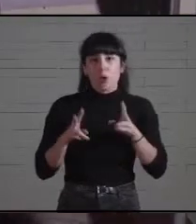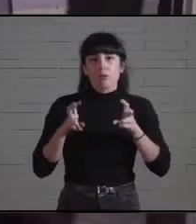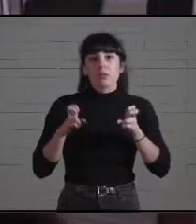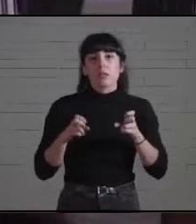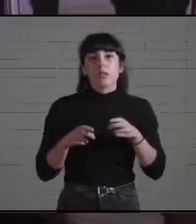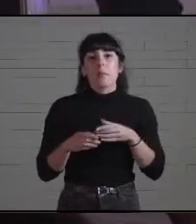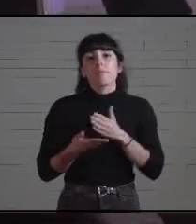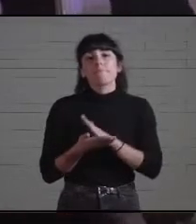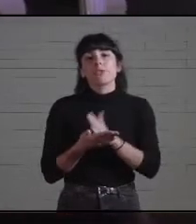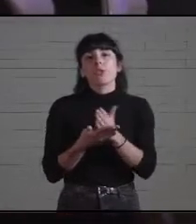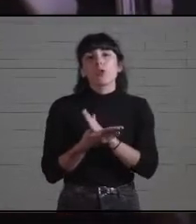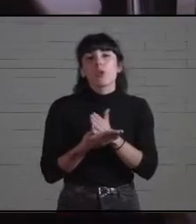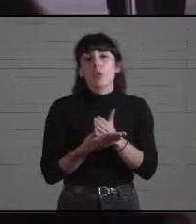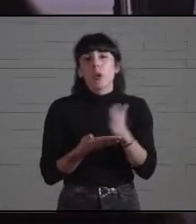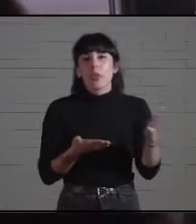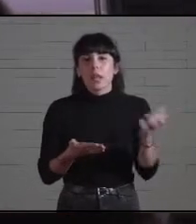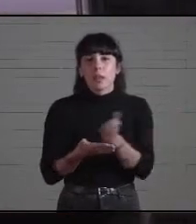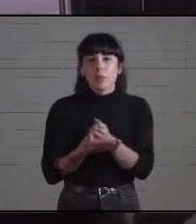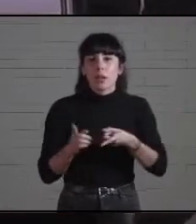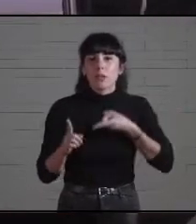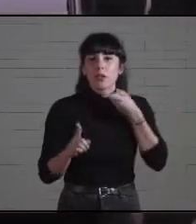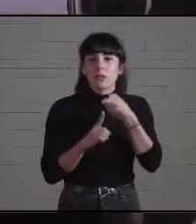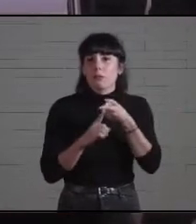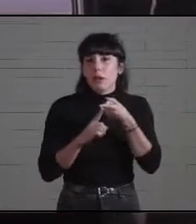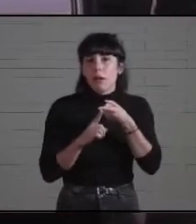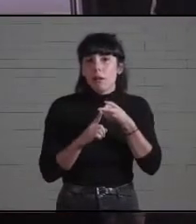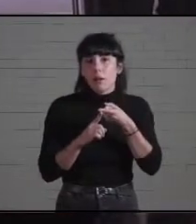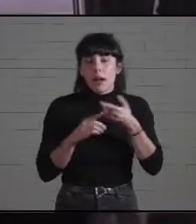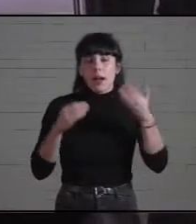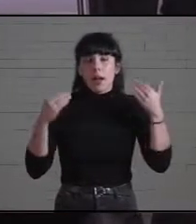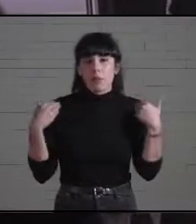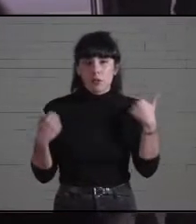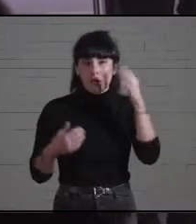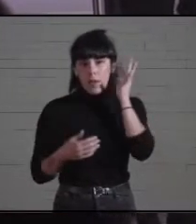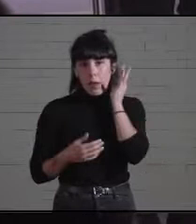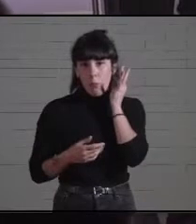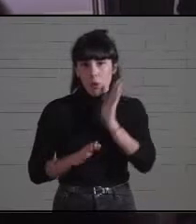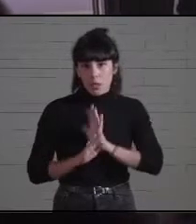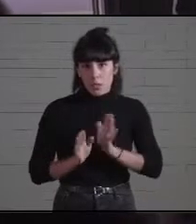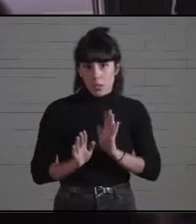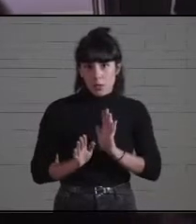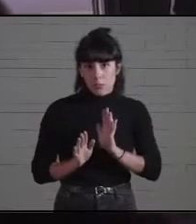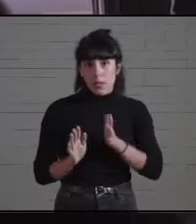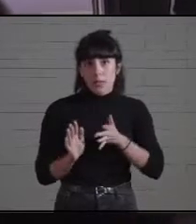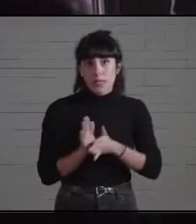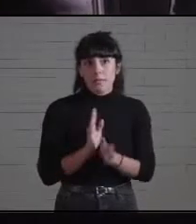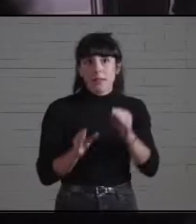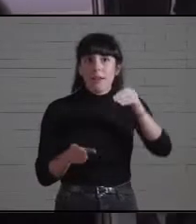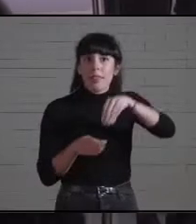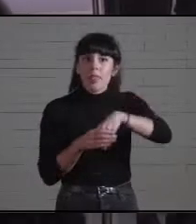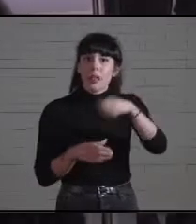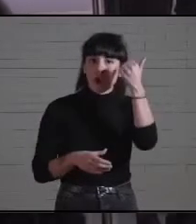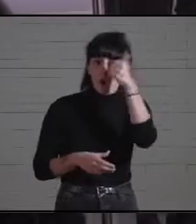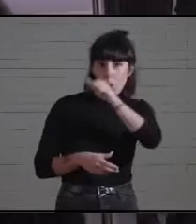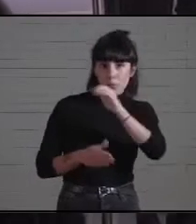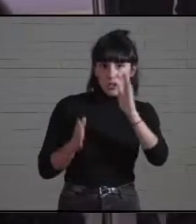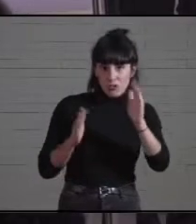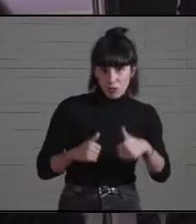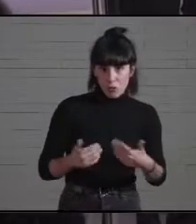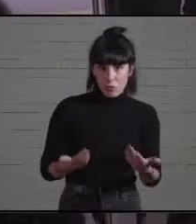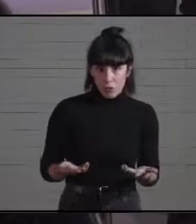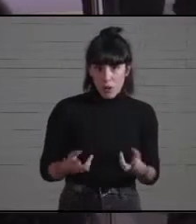una cuestión, una tarea y una obligación de las mujeres y no se incluían a los hombres en los